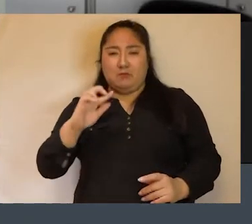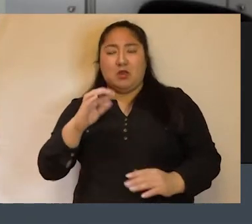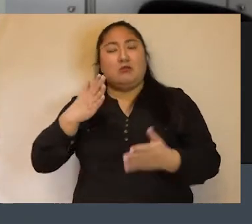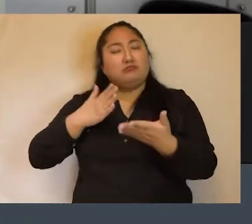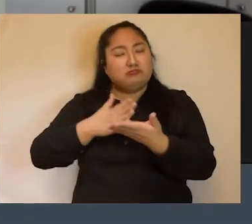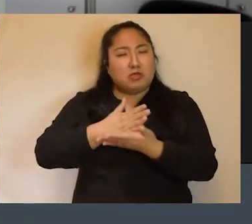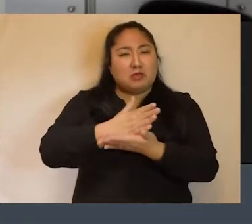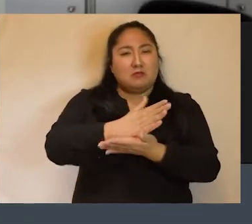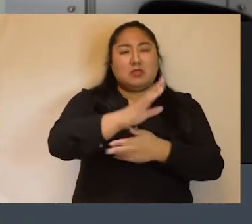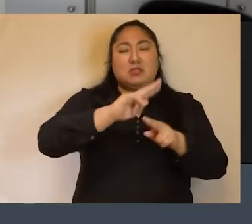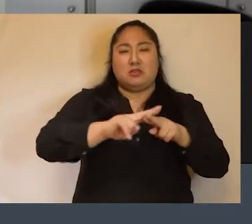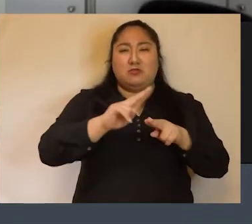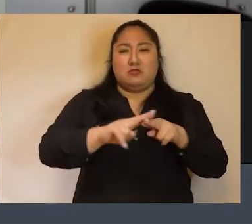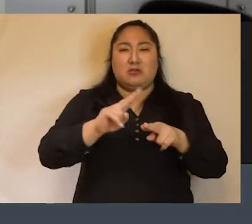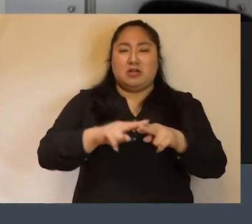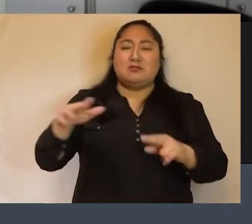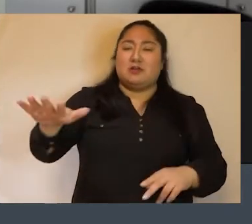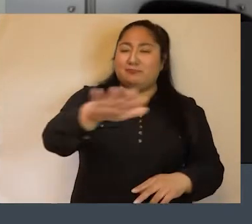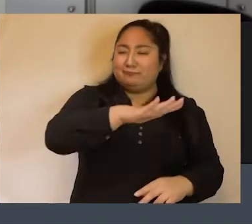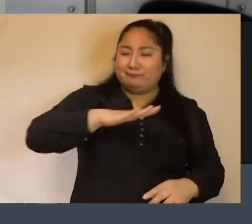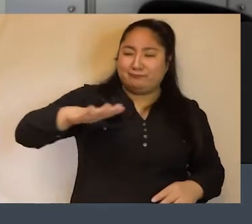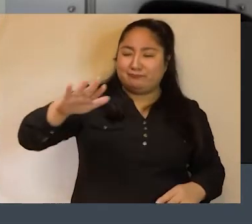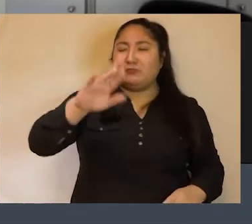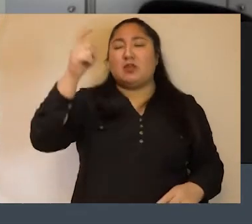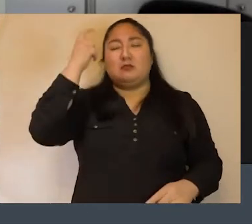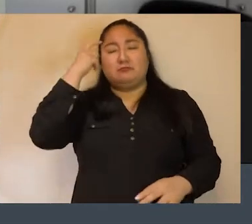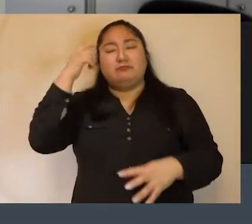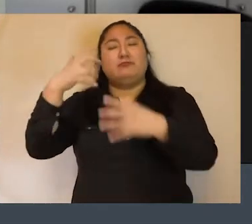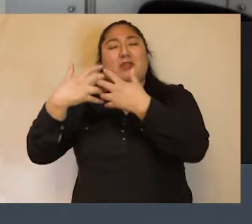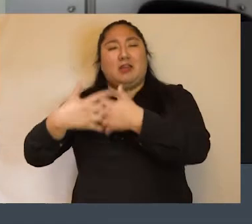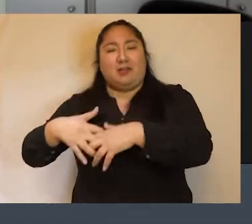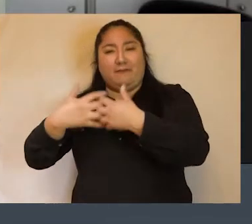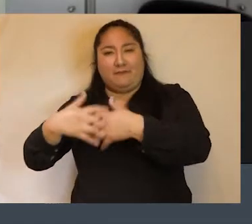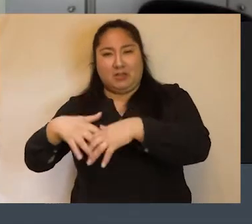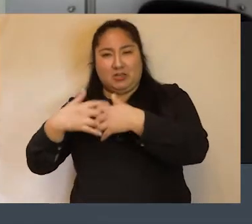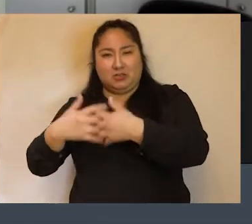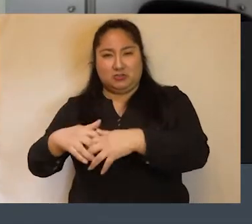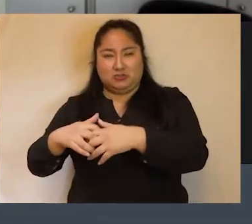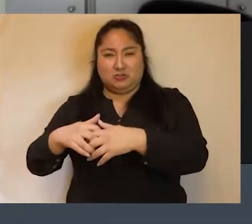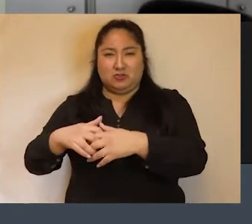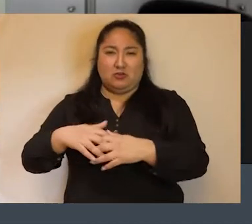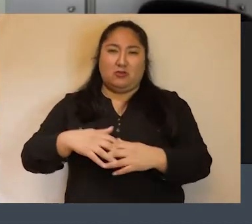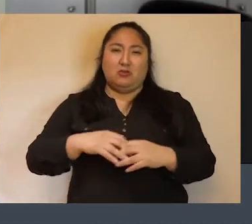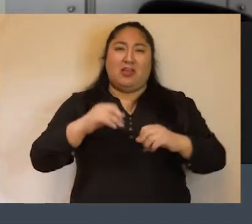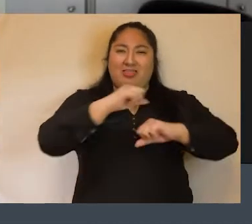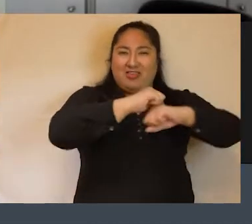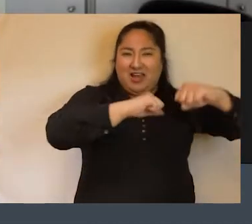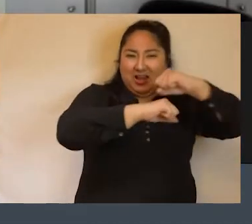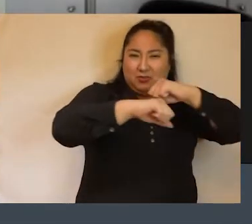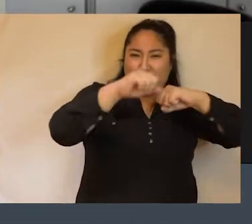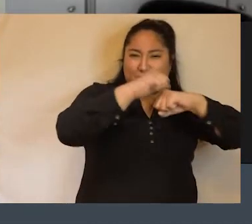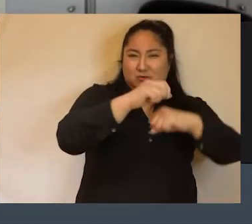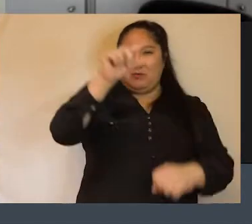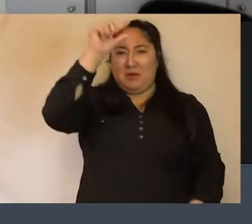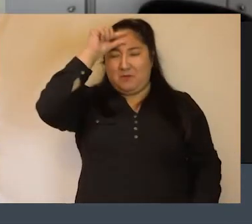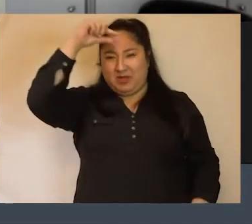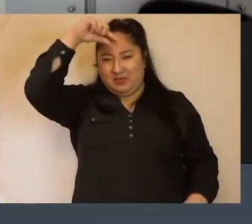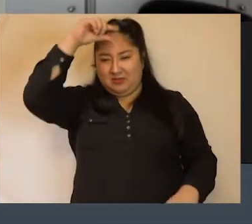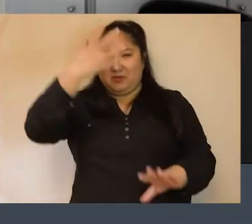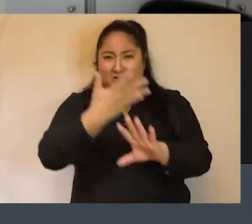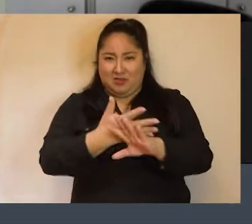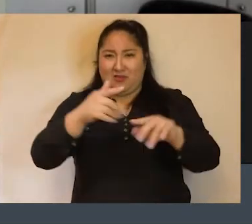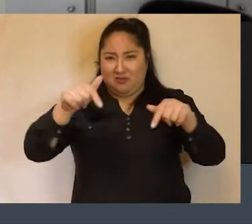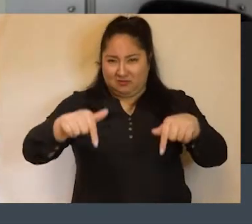y otros, han ido generando un ambiente de reflexión sobre el estado estructural y los paradigmas que